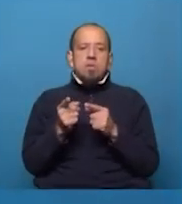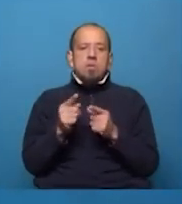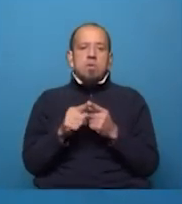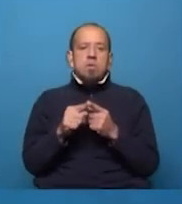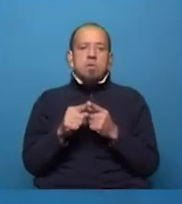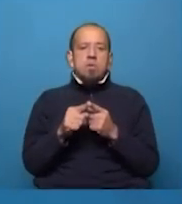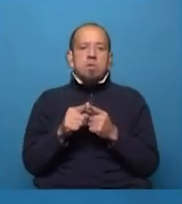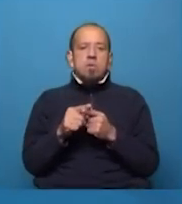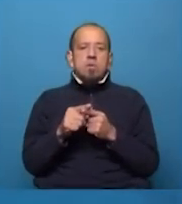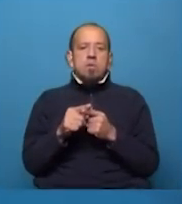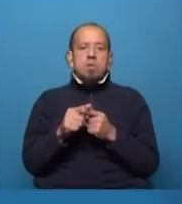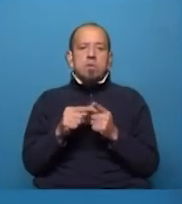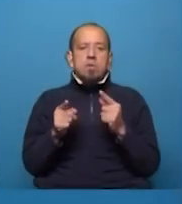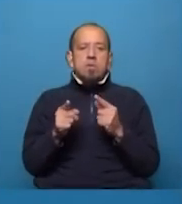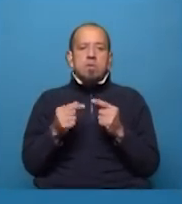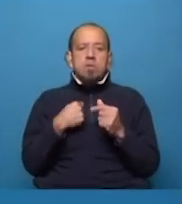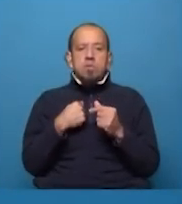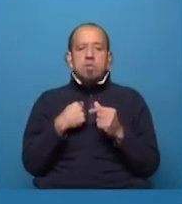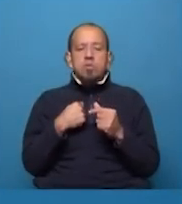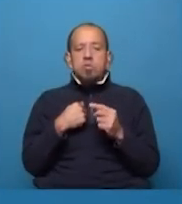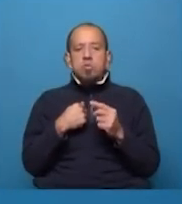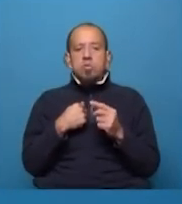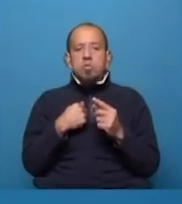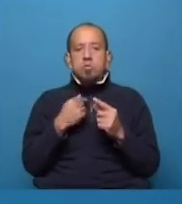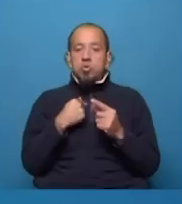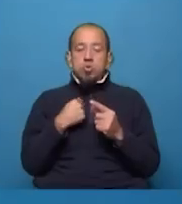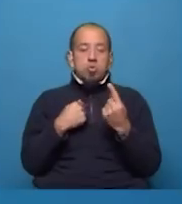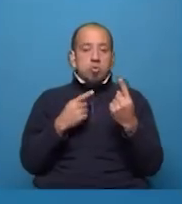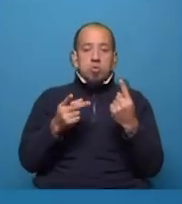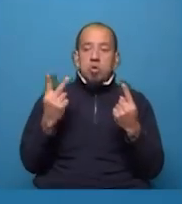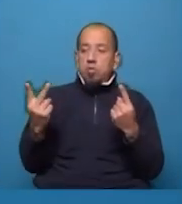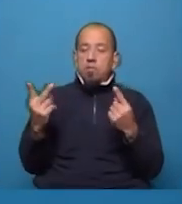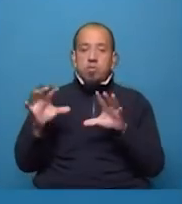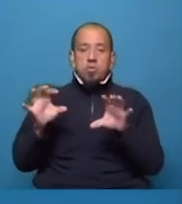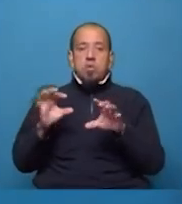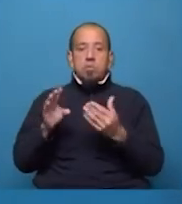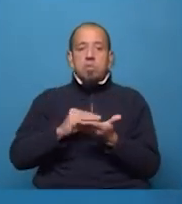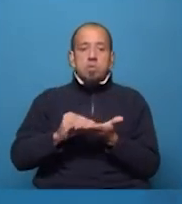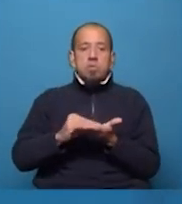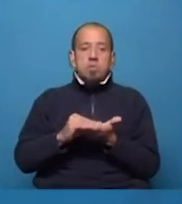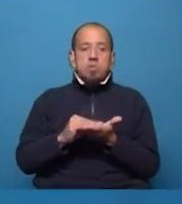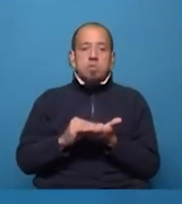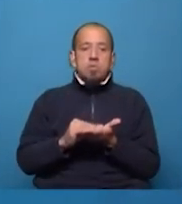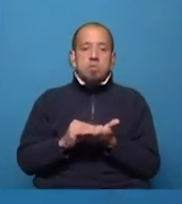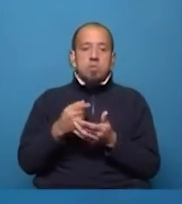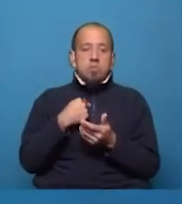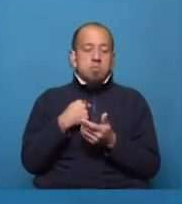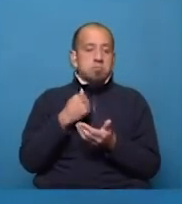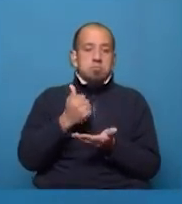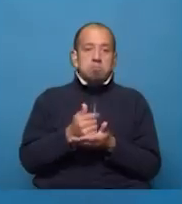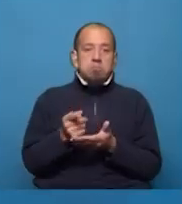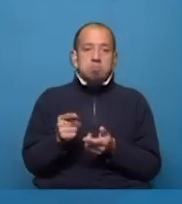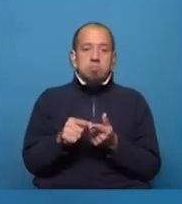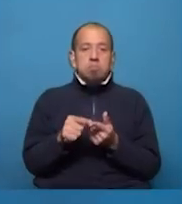curro era yo y dos funciones administrativos no había más no hubo más mientras yo estuve